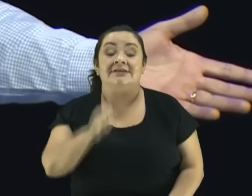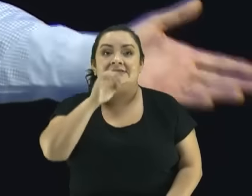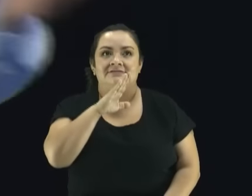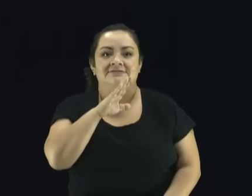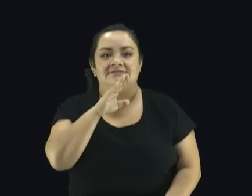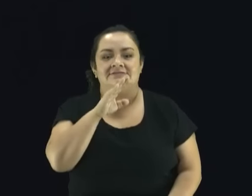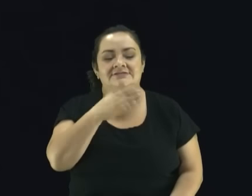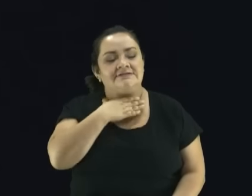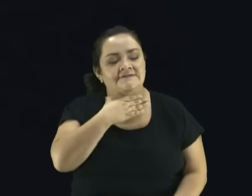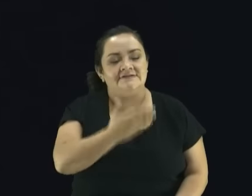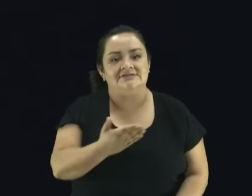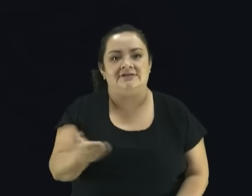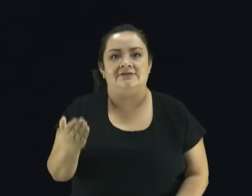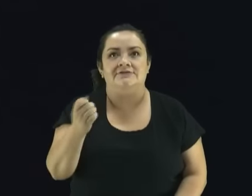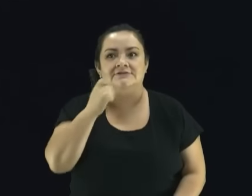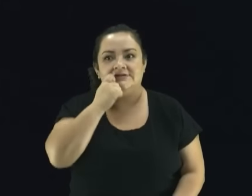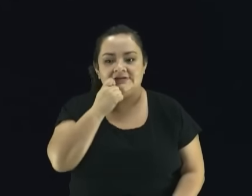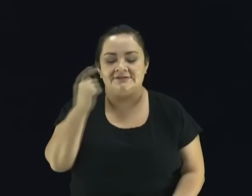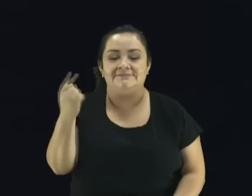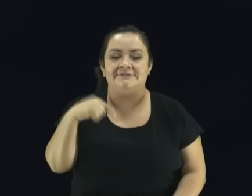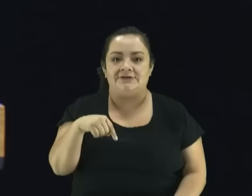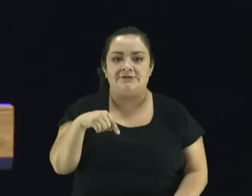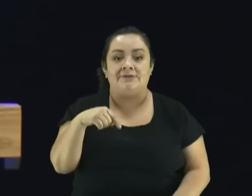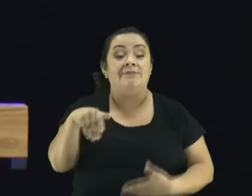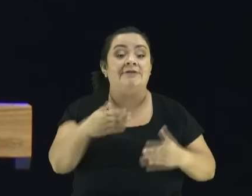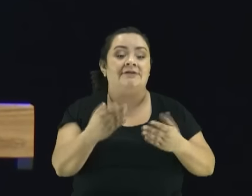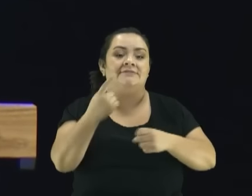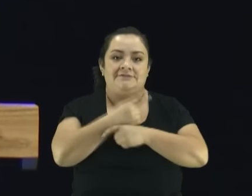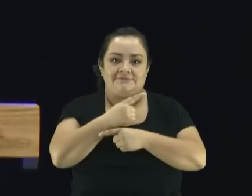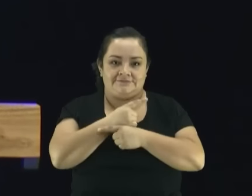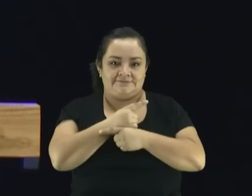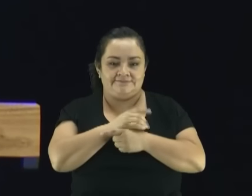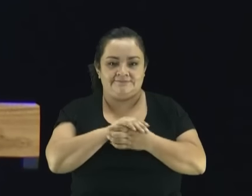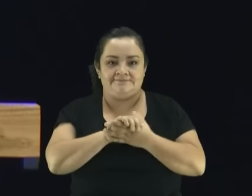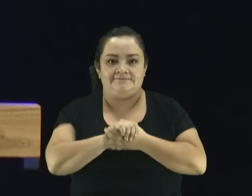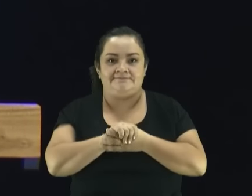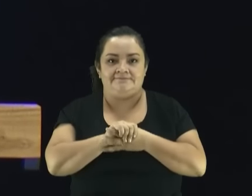Mira está difícil la cosa es viniendo por el camino que Dios nos mostró